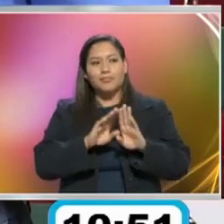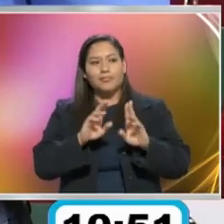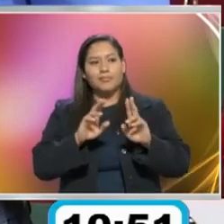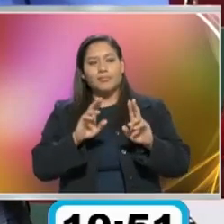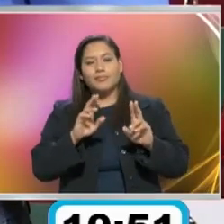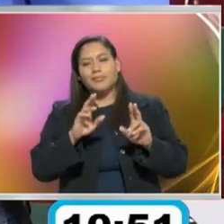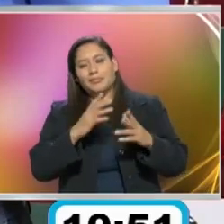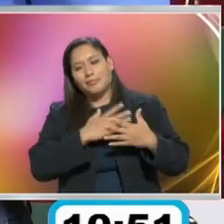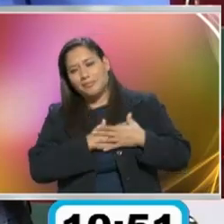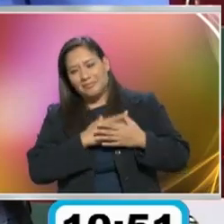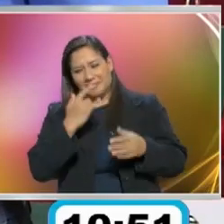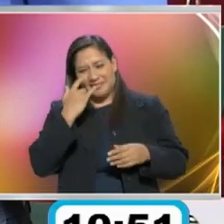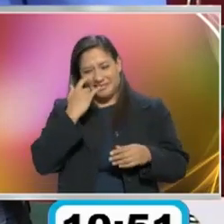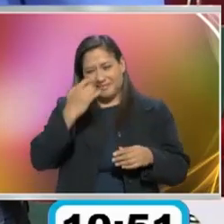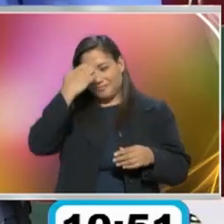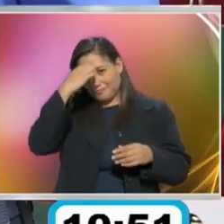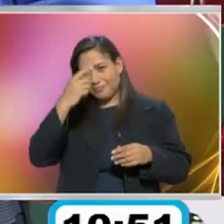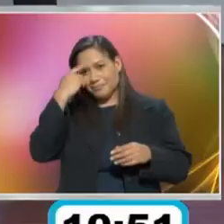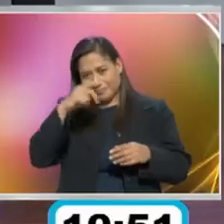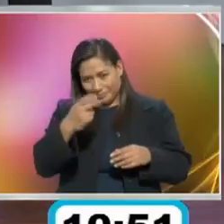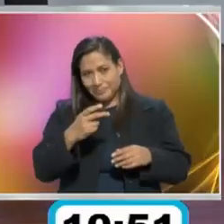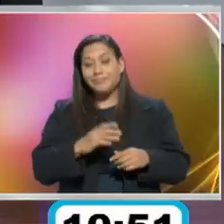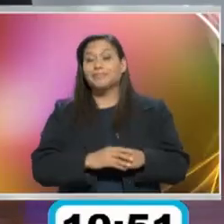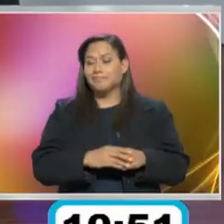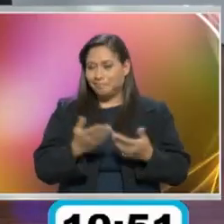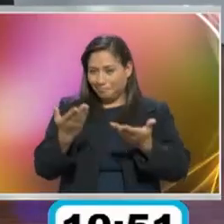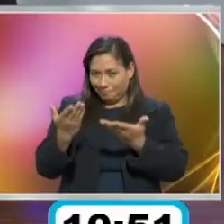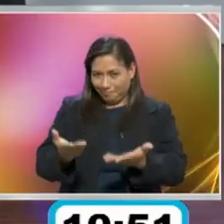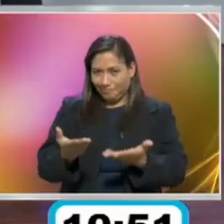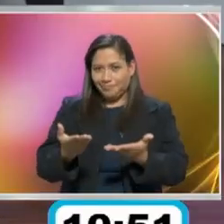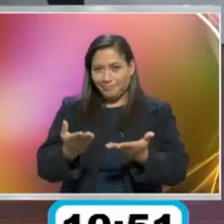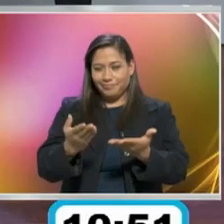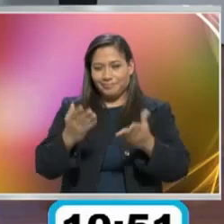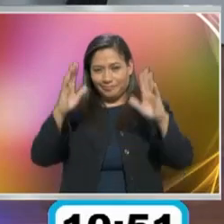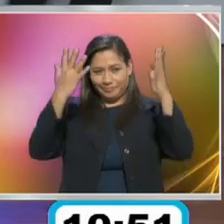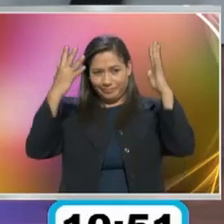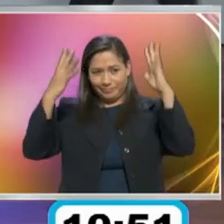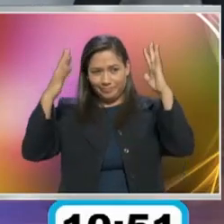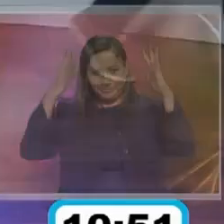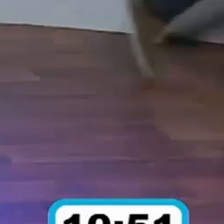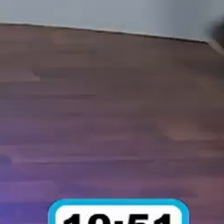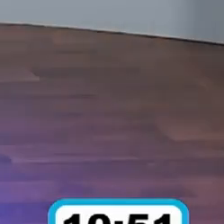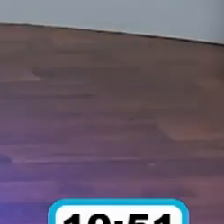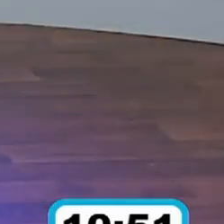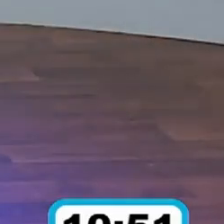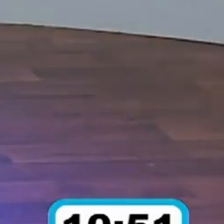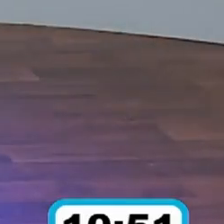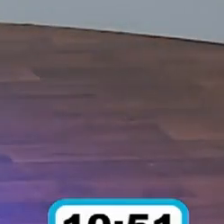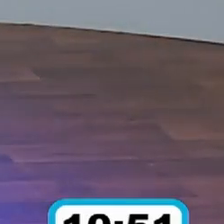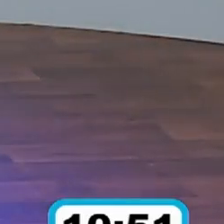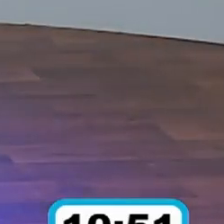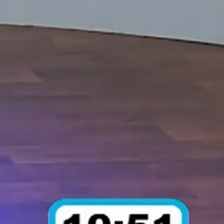medio extraños, medio complicados. Esto va para ella. Ándale, Muy pues bien. ahí está, Empírica, aplauso.